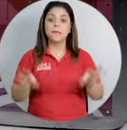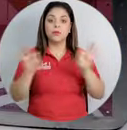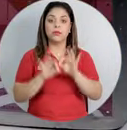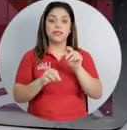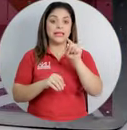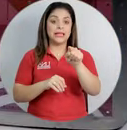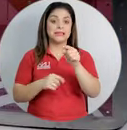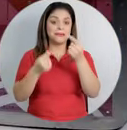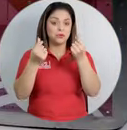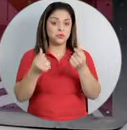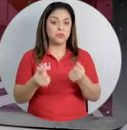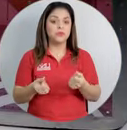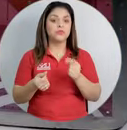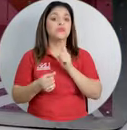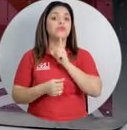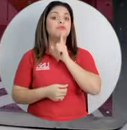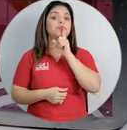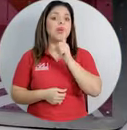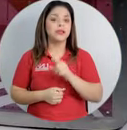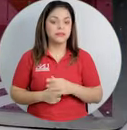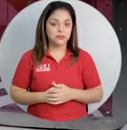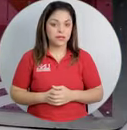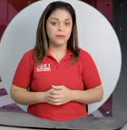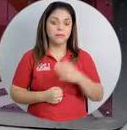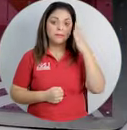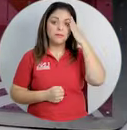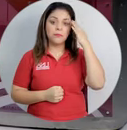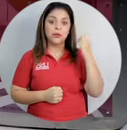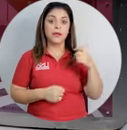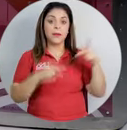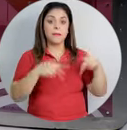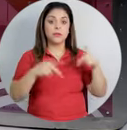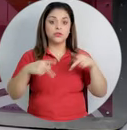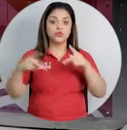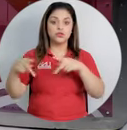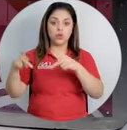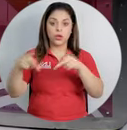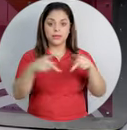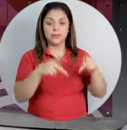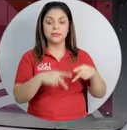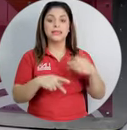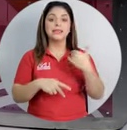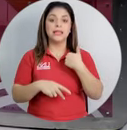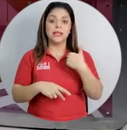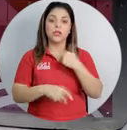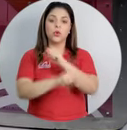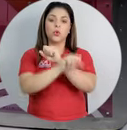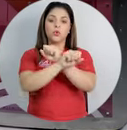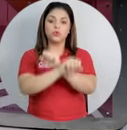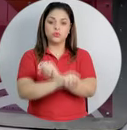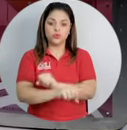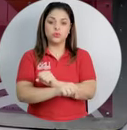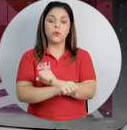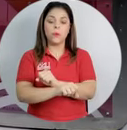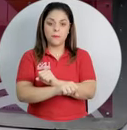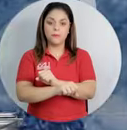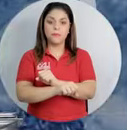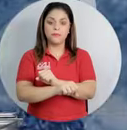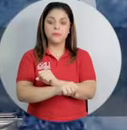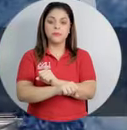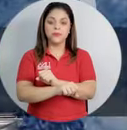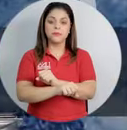presupuesto sea realista, porque la gente tiene la costumbre de que presupuesta según